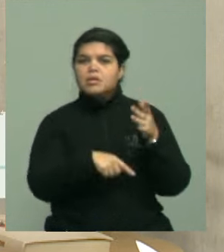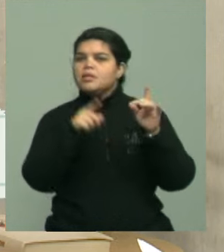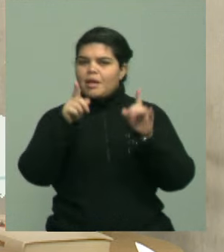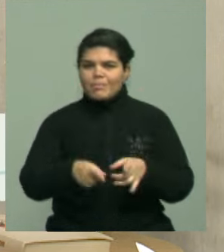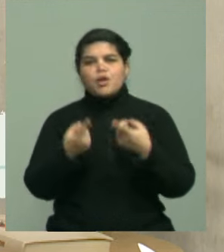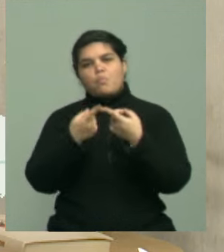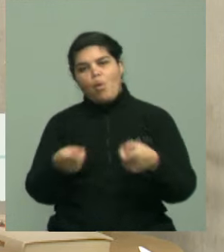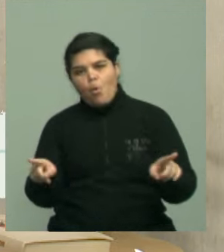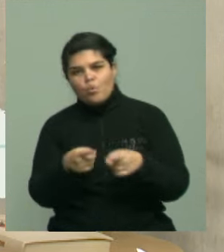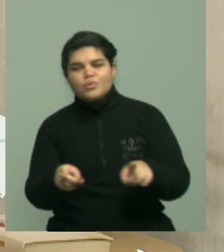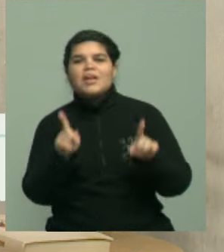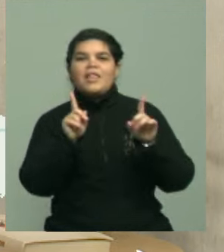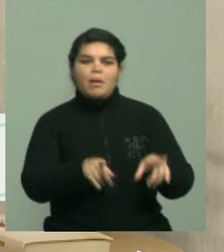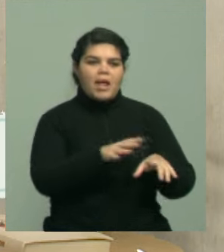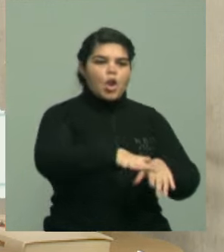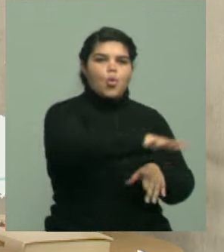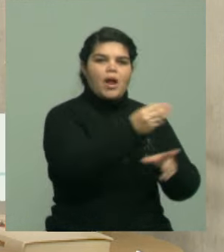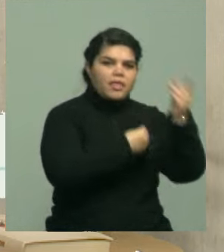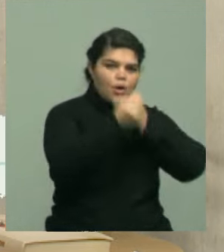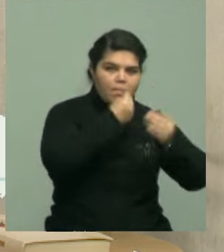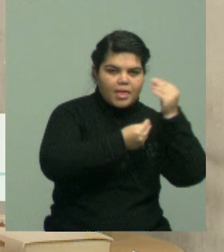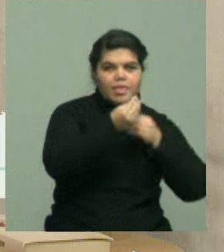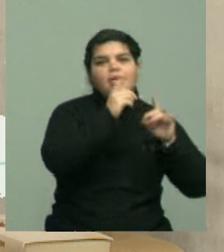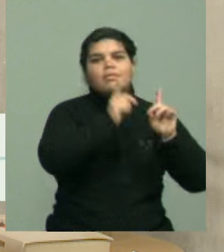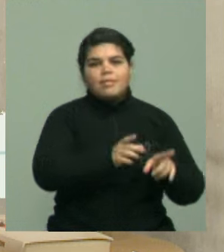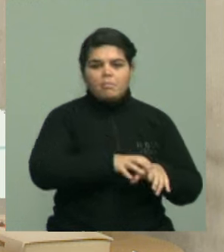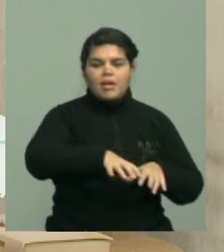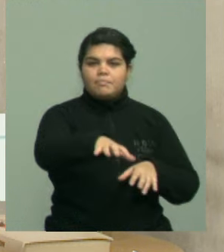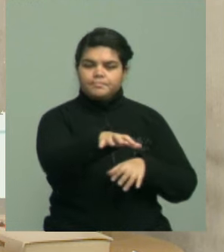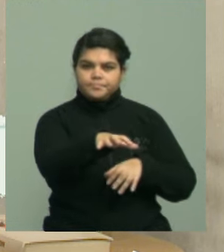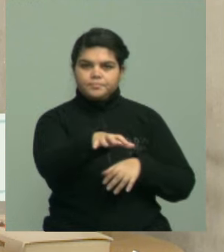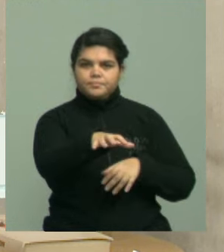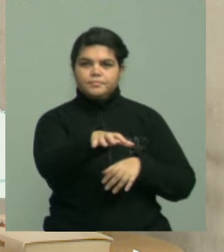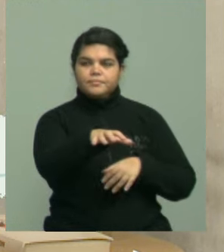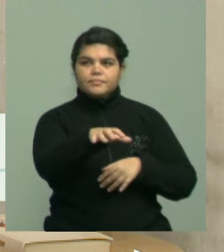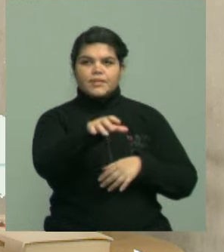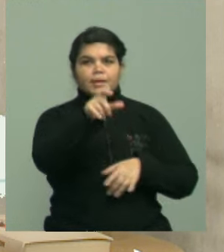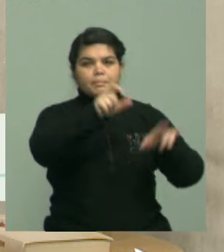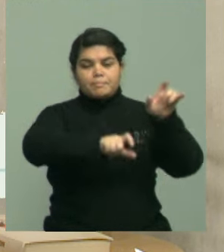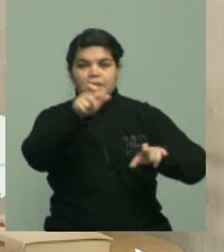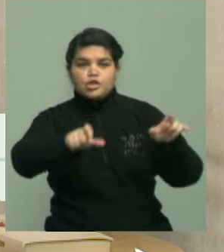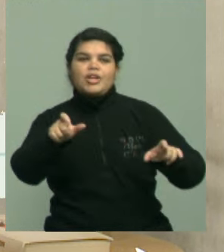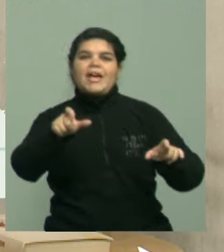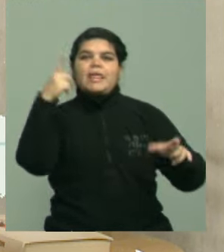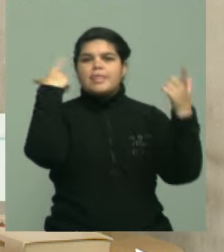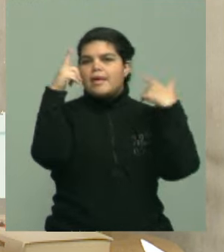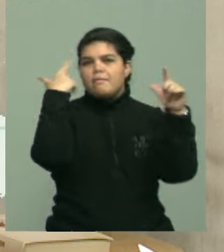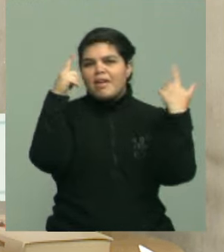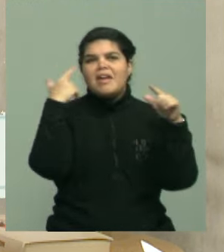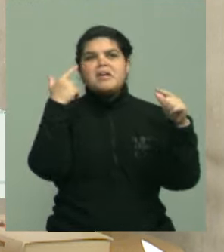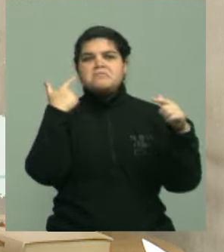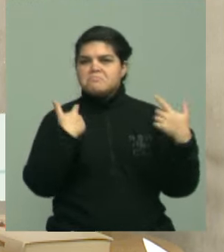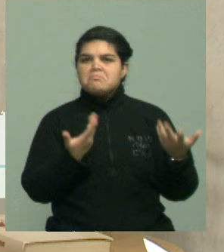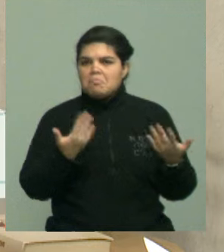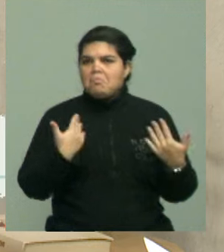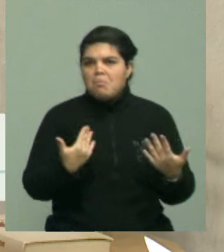vivo, obviamente van a haber food trucks, uh-huh, va a haber un espacio para que la gente, un espacio recreativo, uh-huh,